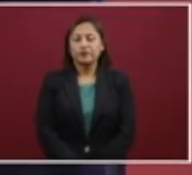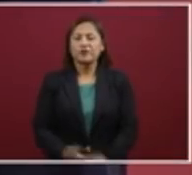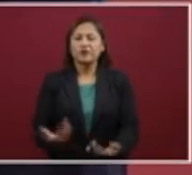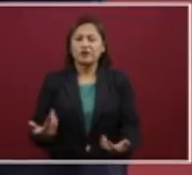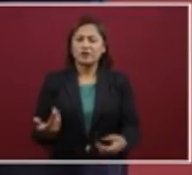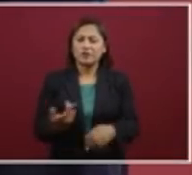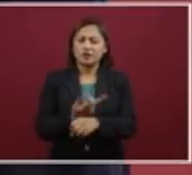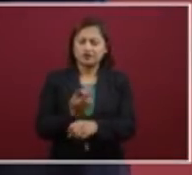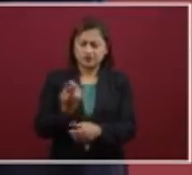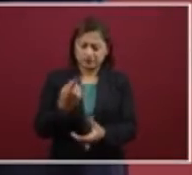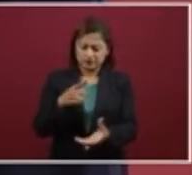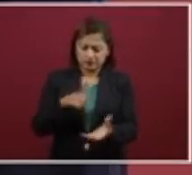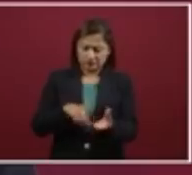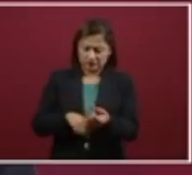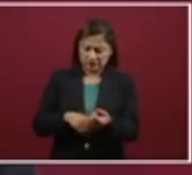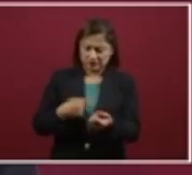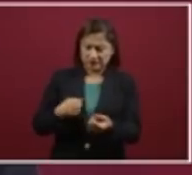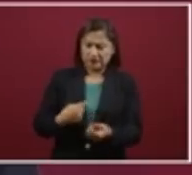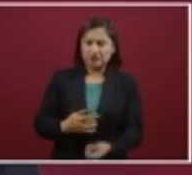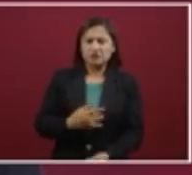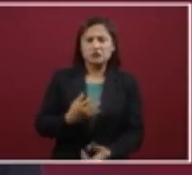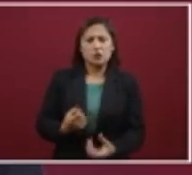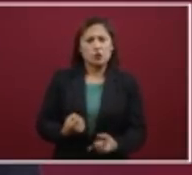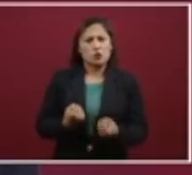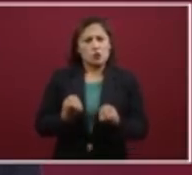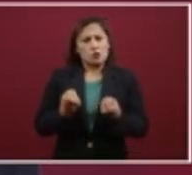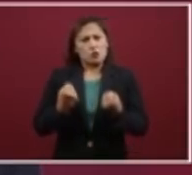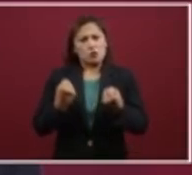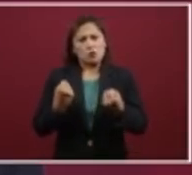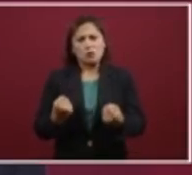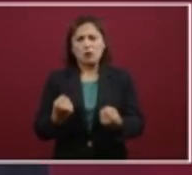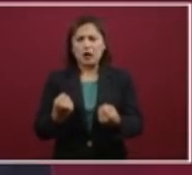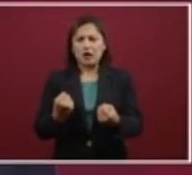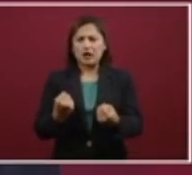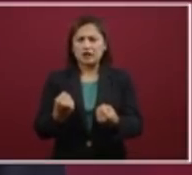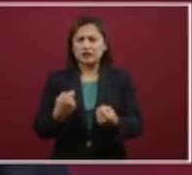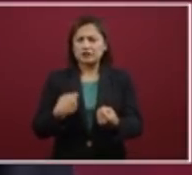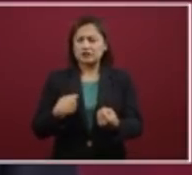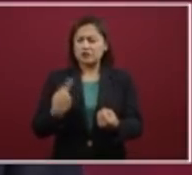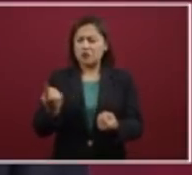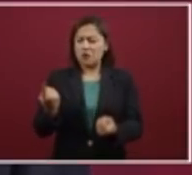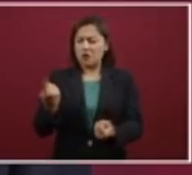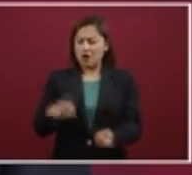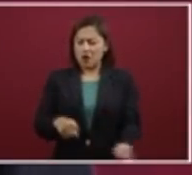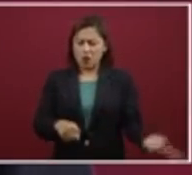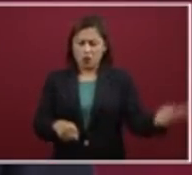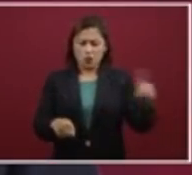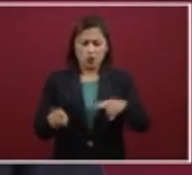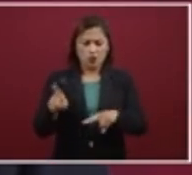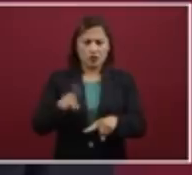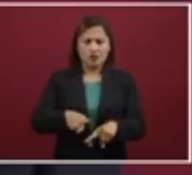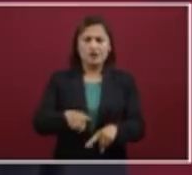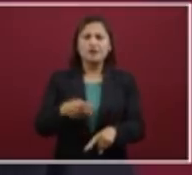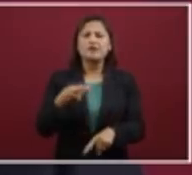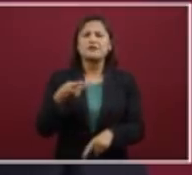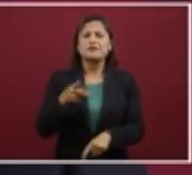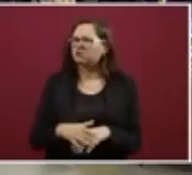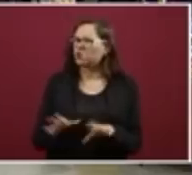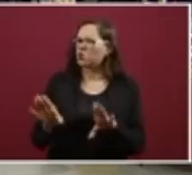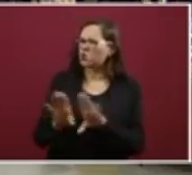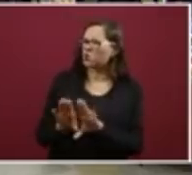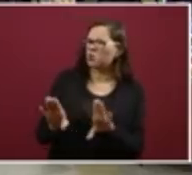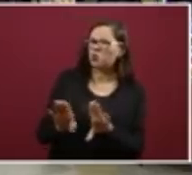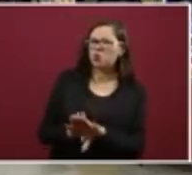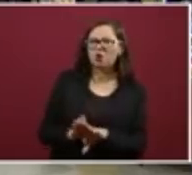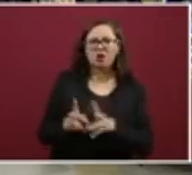muy fuerte, se tiene autoridad moral y eso permite tener